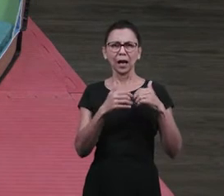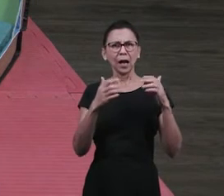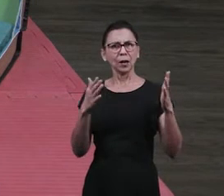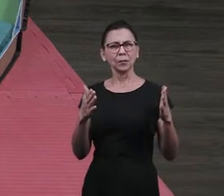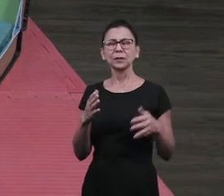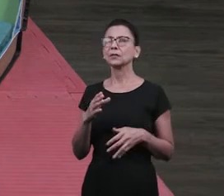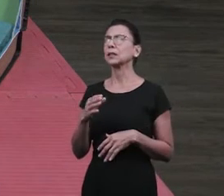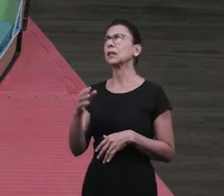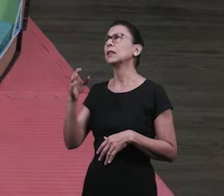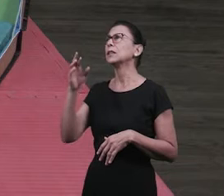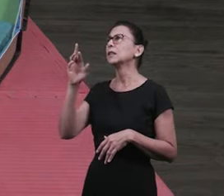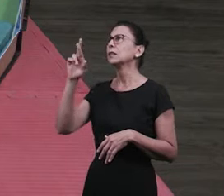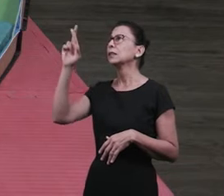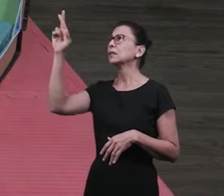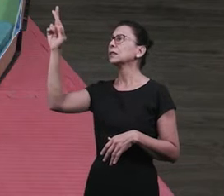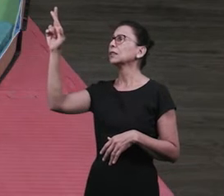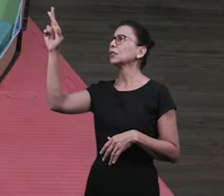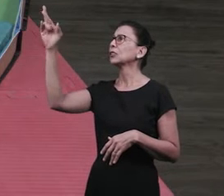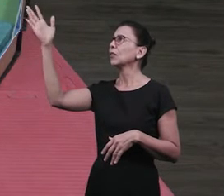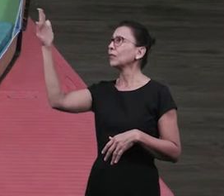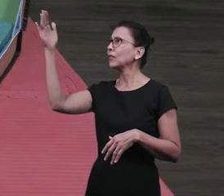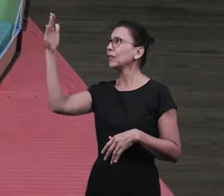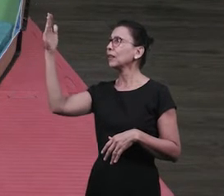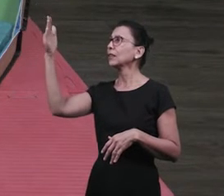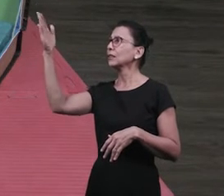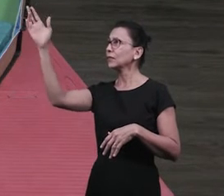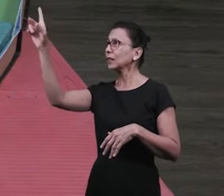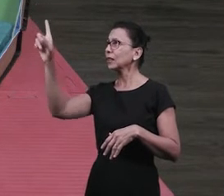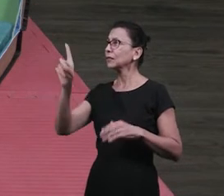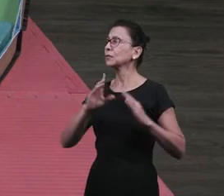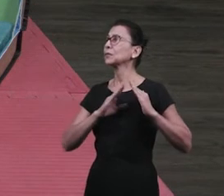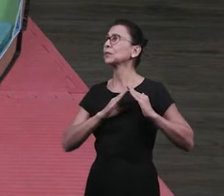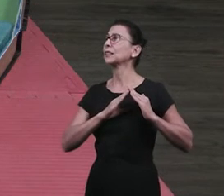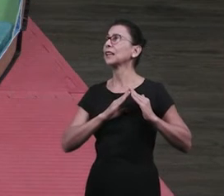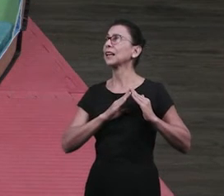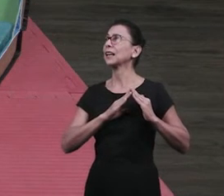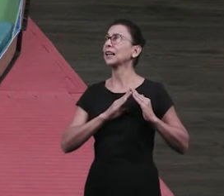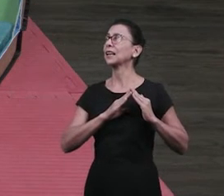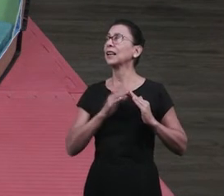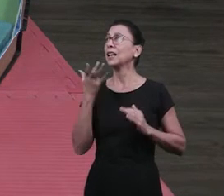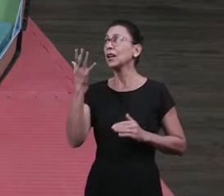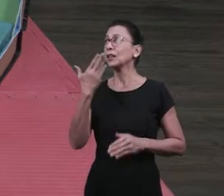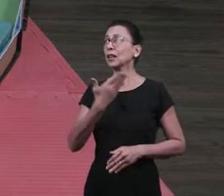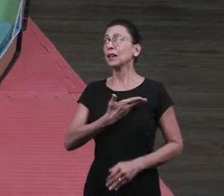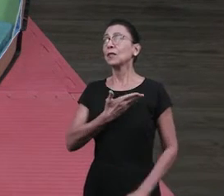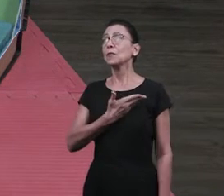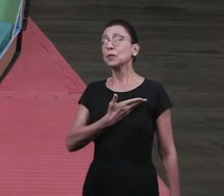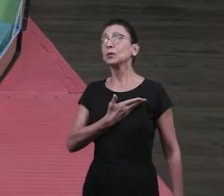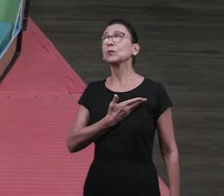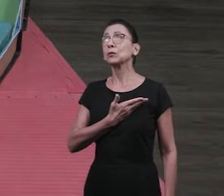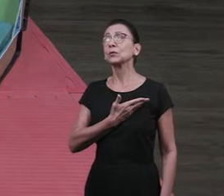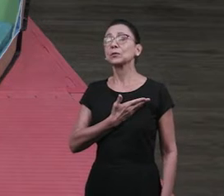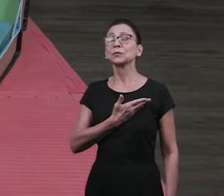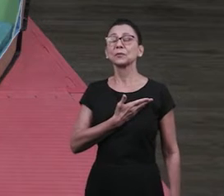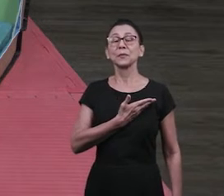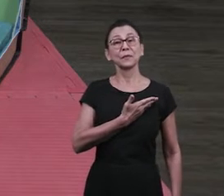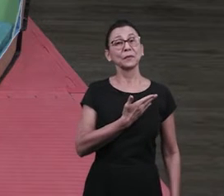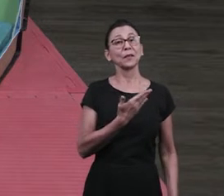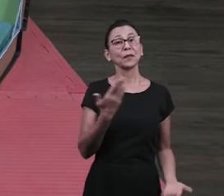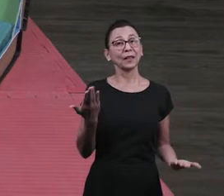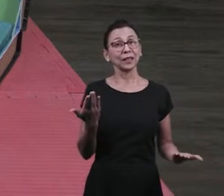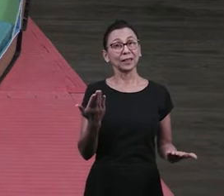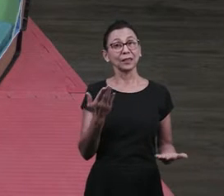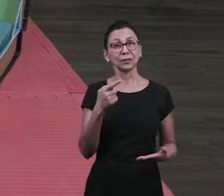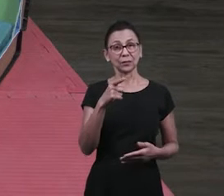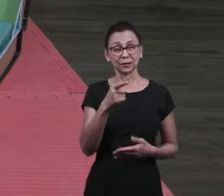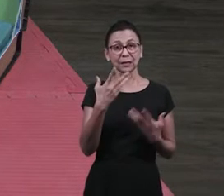decir así: Señor, ven a vivir en mi corazón. Yo quiero ser tu amigo. Y cuando nosotros nos volvemos amigos de Jesús, Él